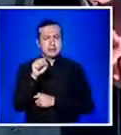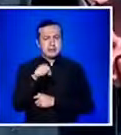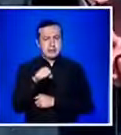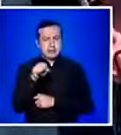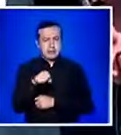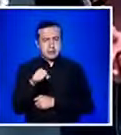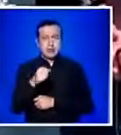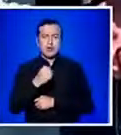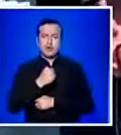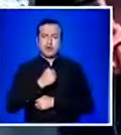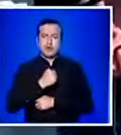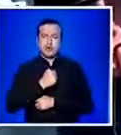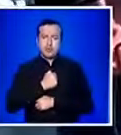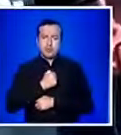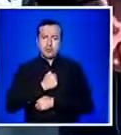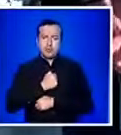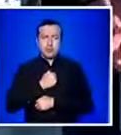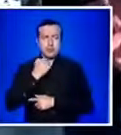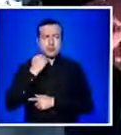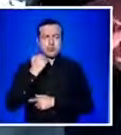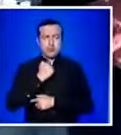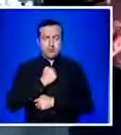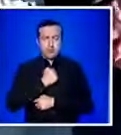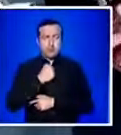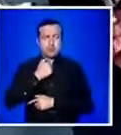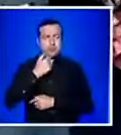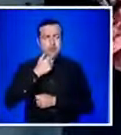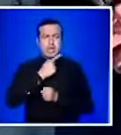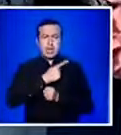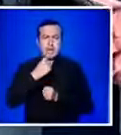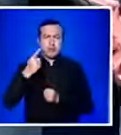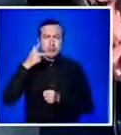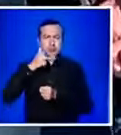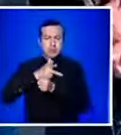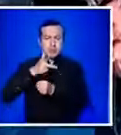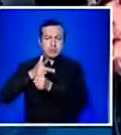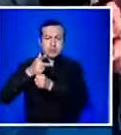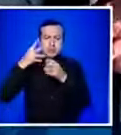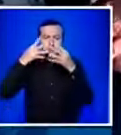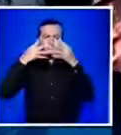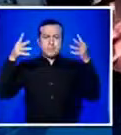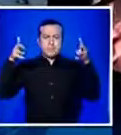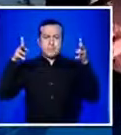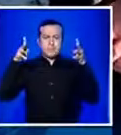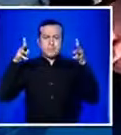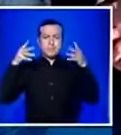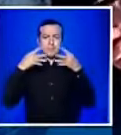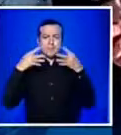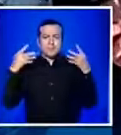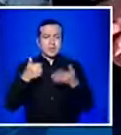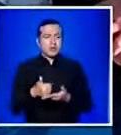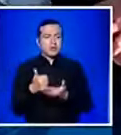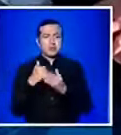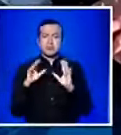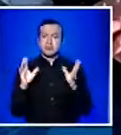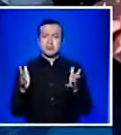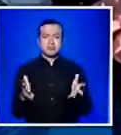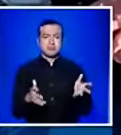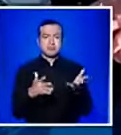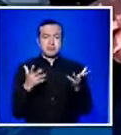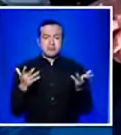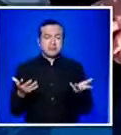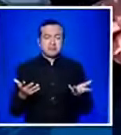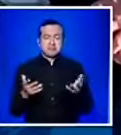nuestros propios medios, nosotros hemos hecho de poner cámaras cerca eléctrica, pero eso no nos sirve de nada porque, como les